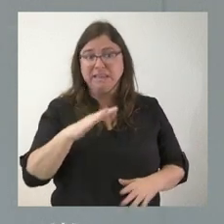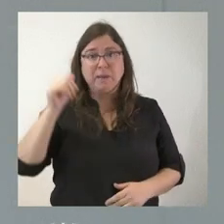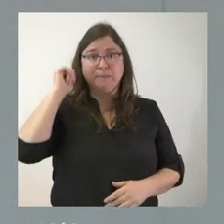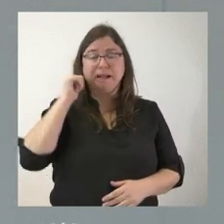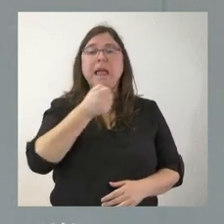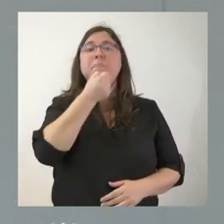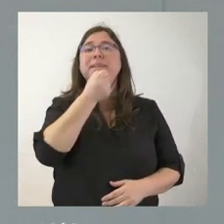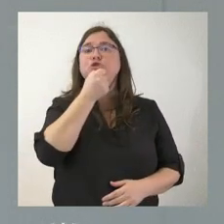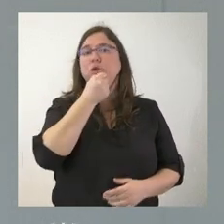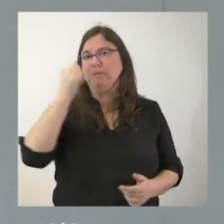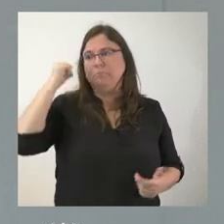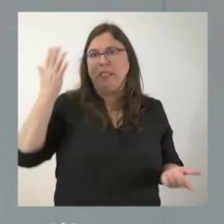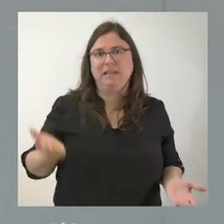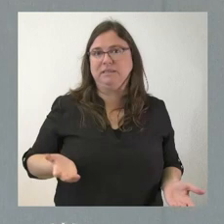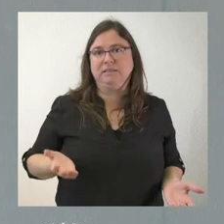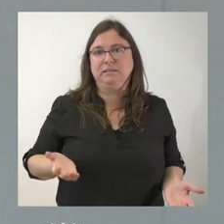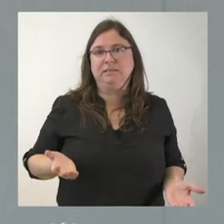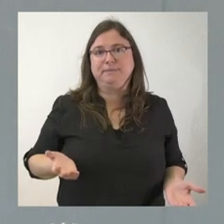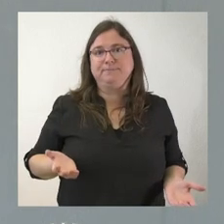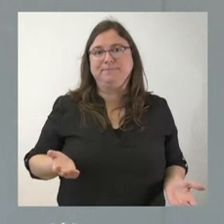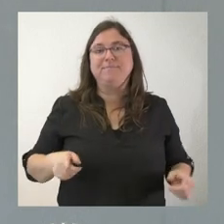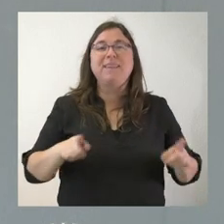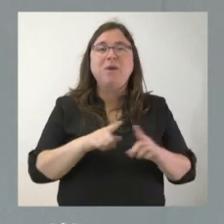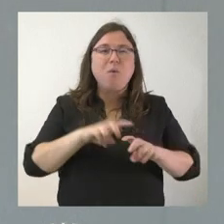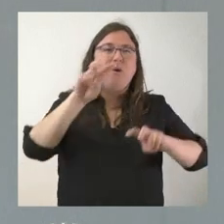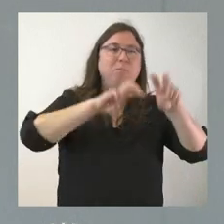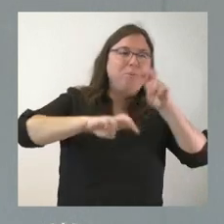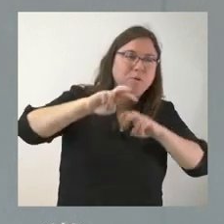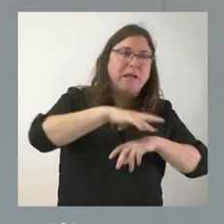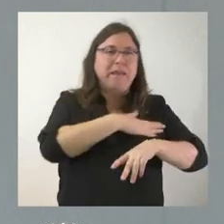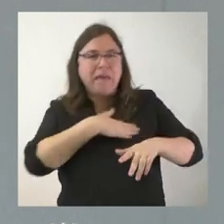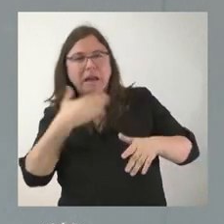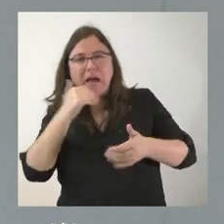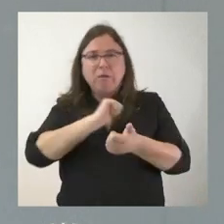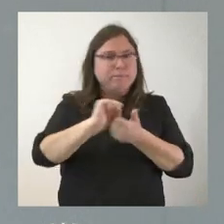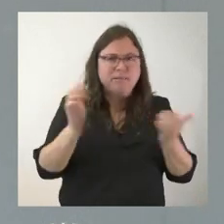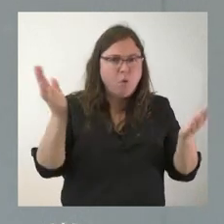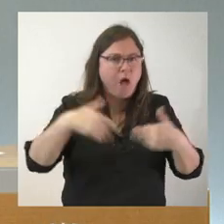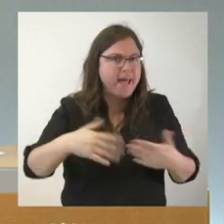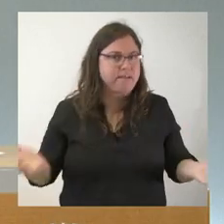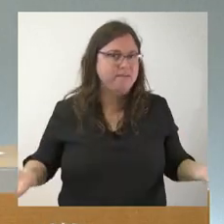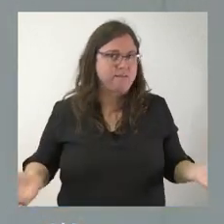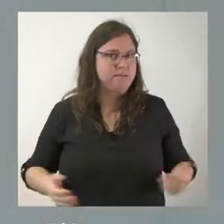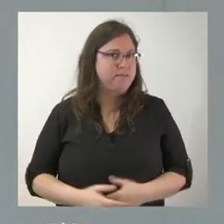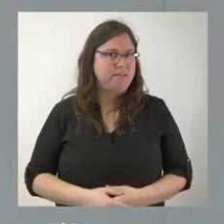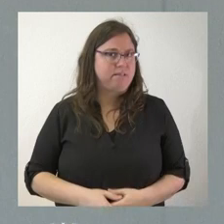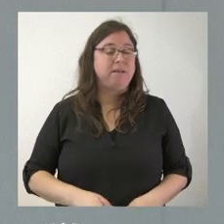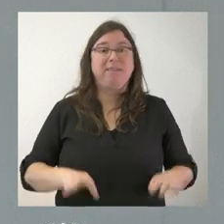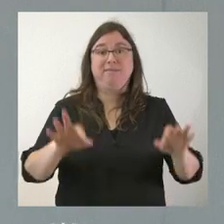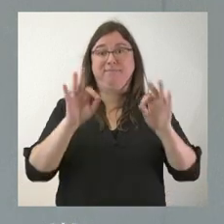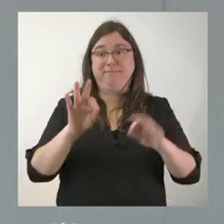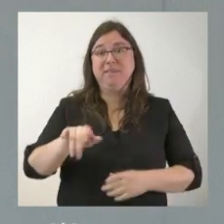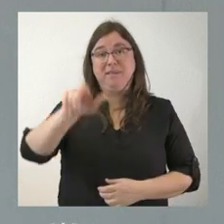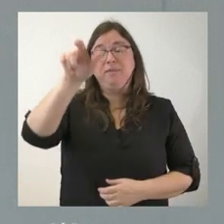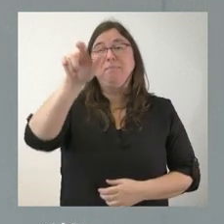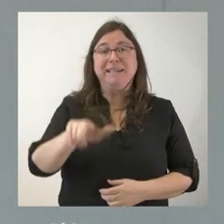psoe y por tanto que nadie busque una intención donde No la hay y especialmente por parte de